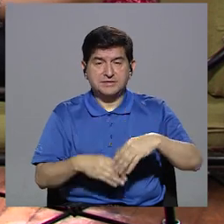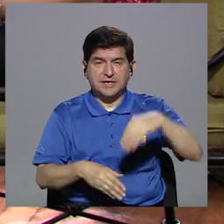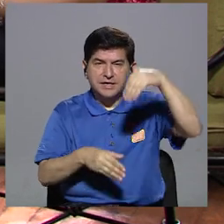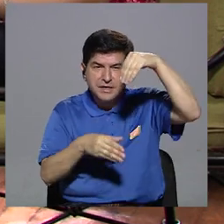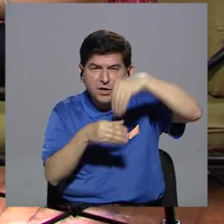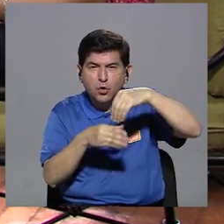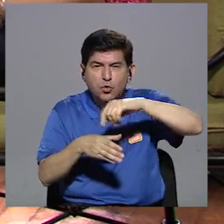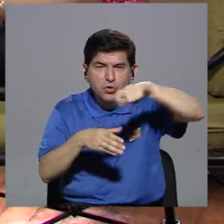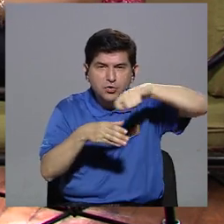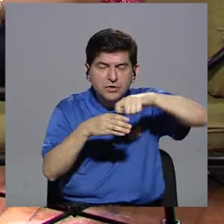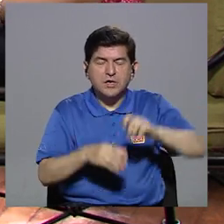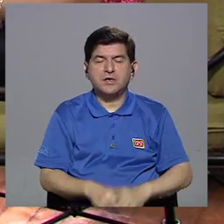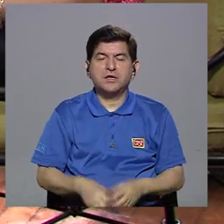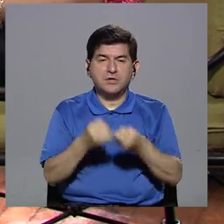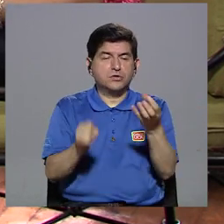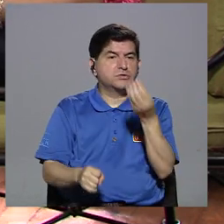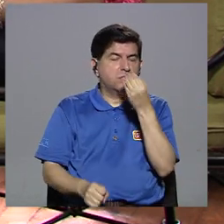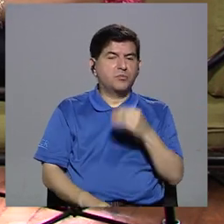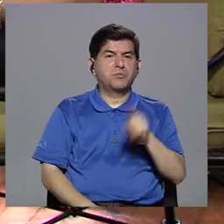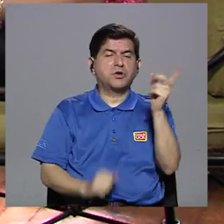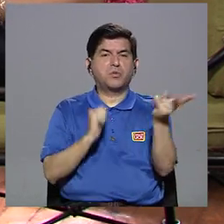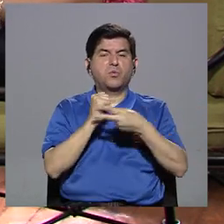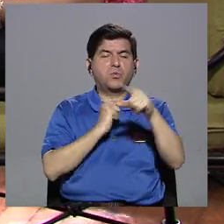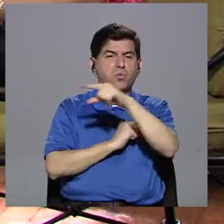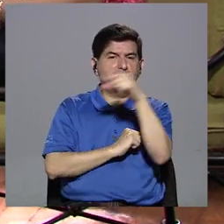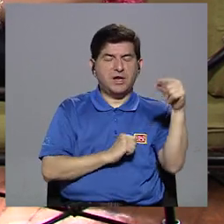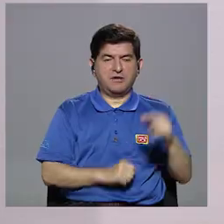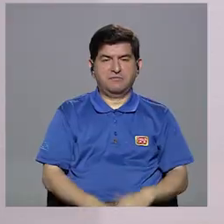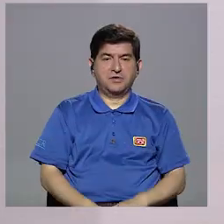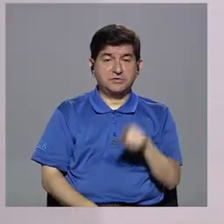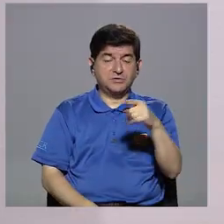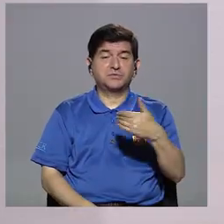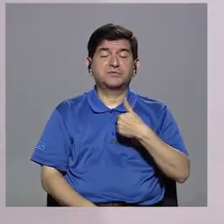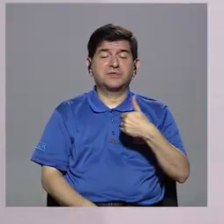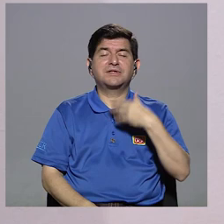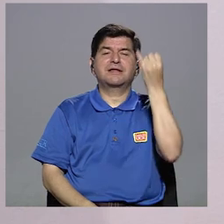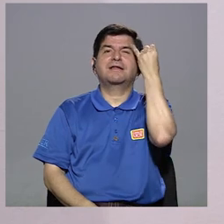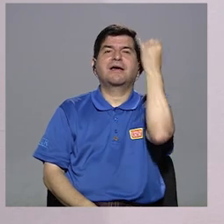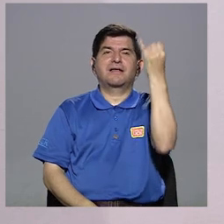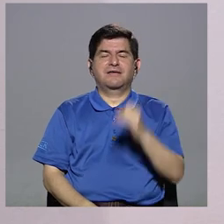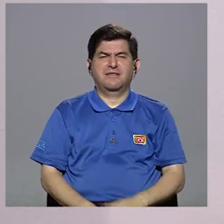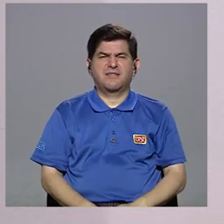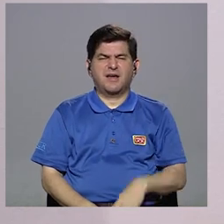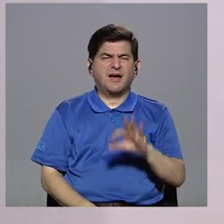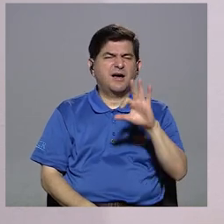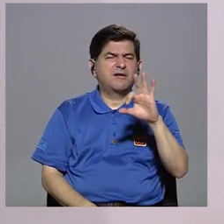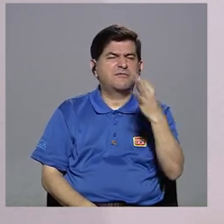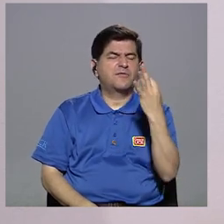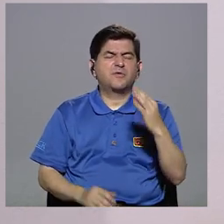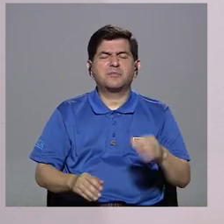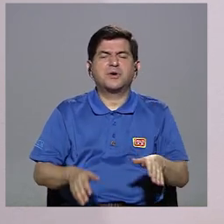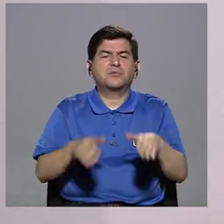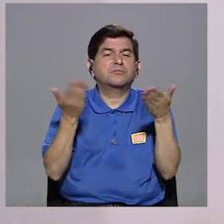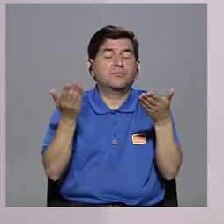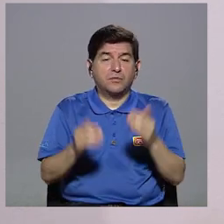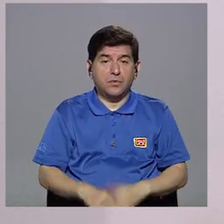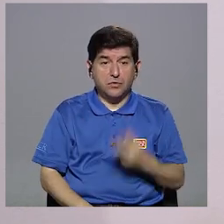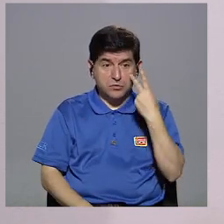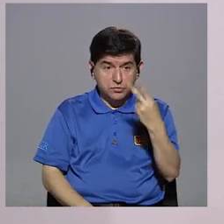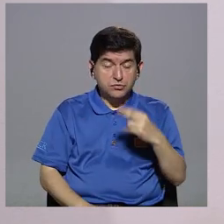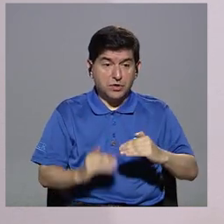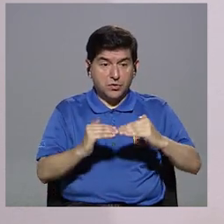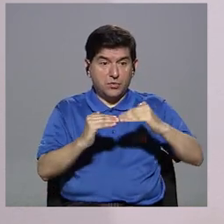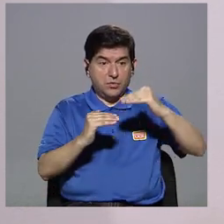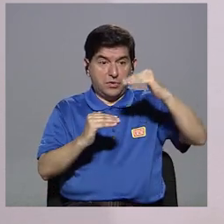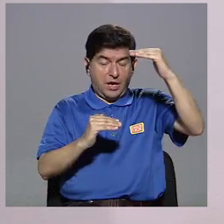si está muy estable una vez por semana una cosa así pero cheque ese la para que usted tenga una idea de cómo está y si usted ve que es a crise